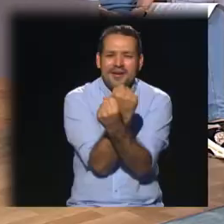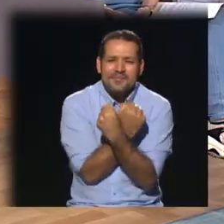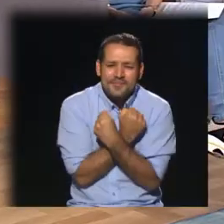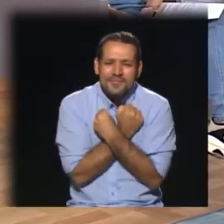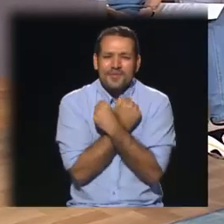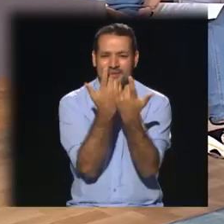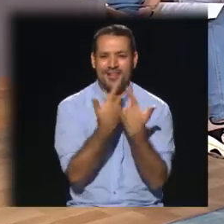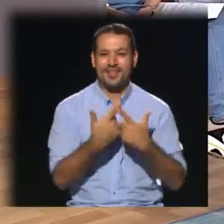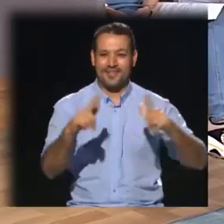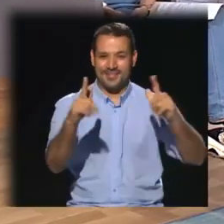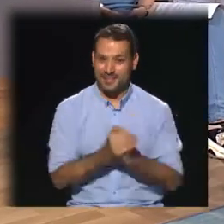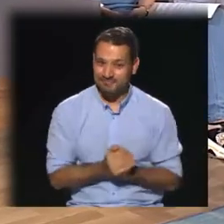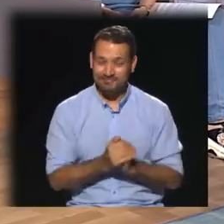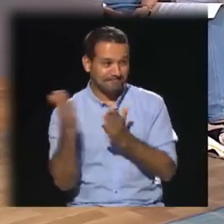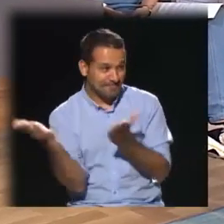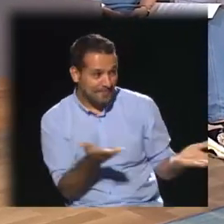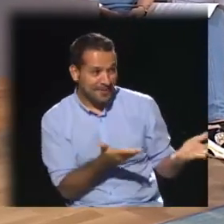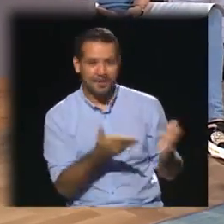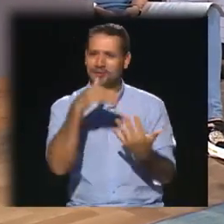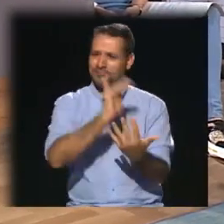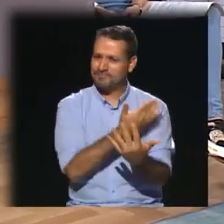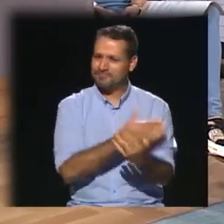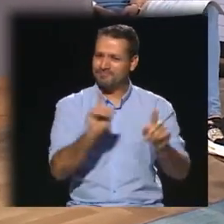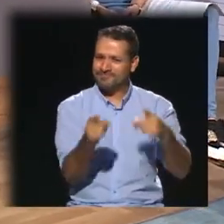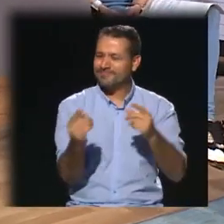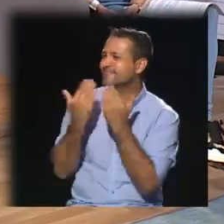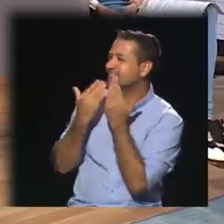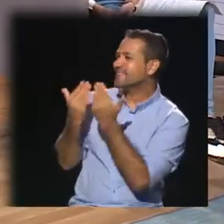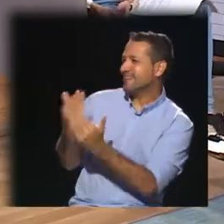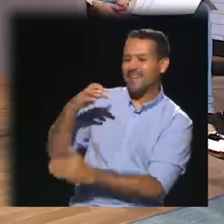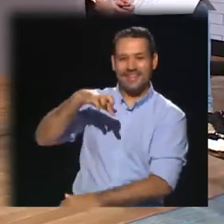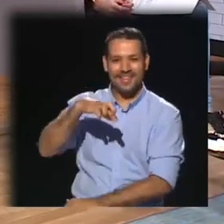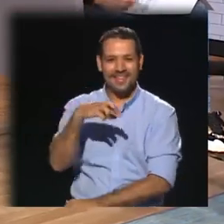libertad. David, bienvenido. Gracias, Pau.